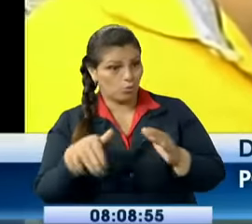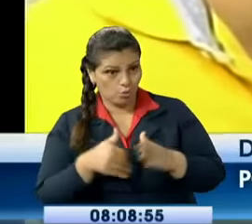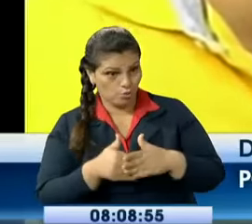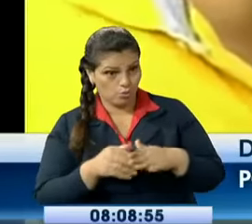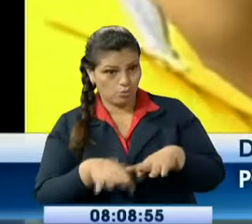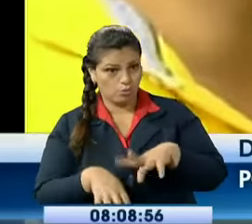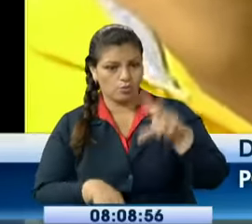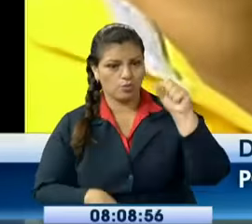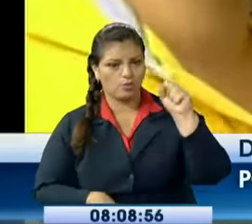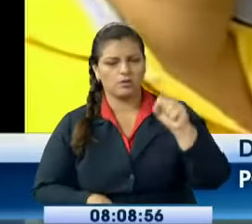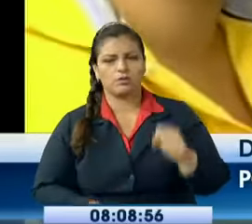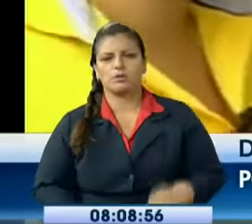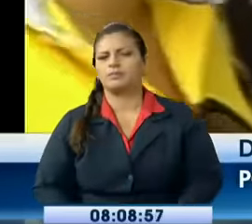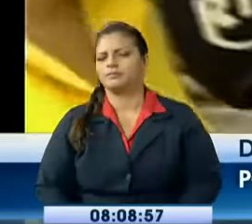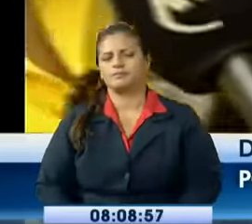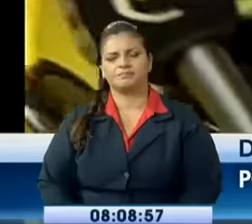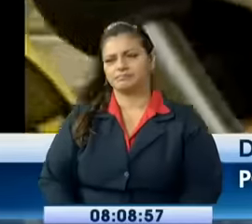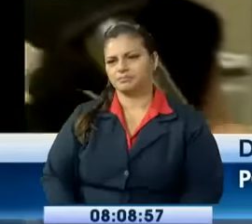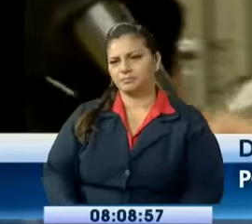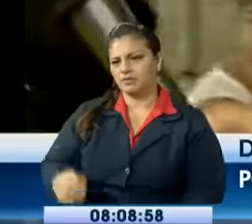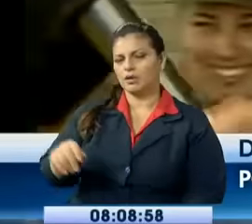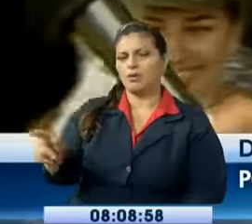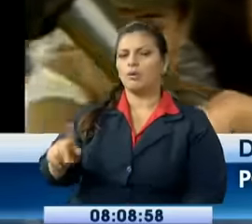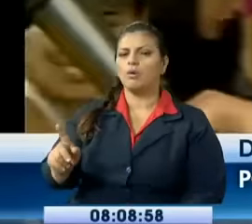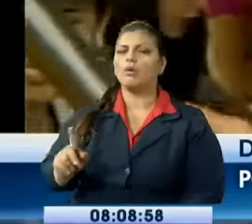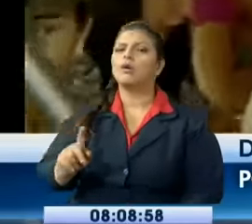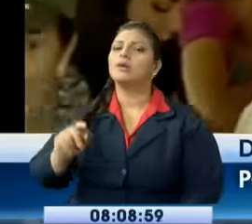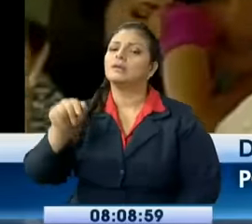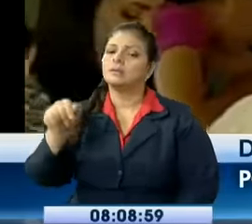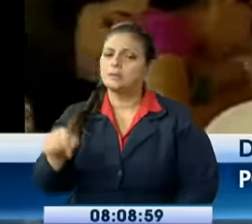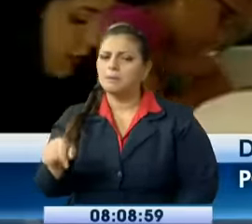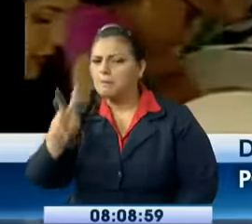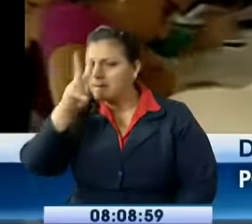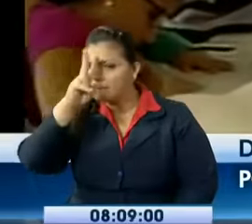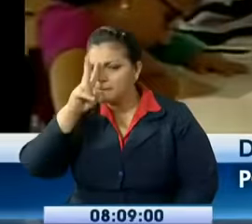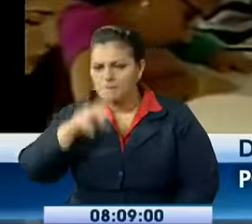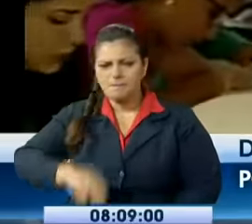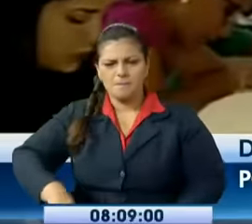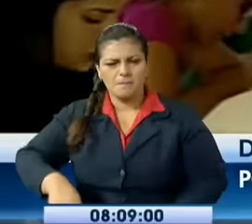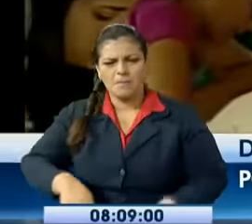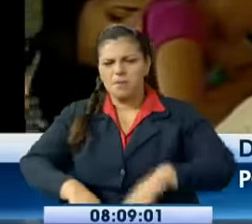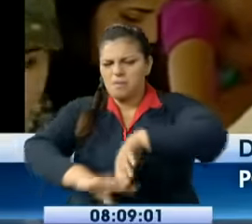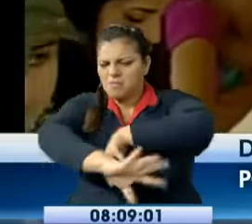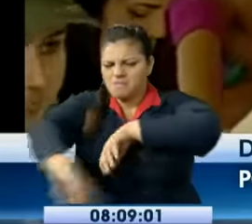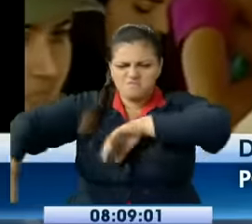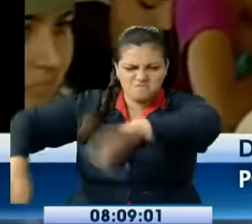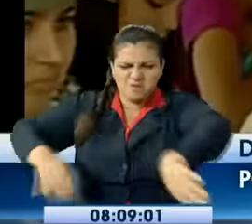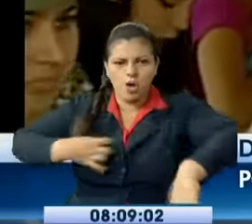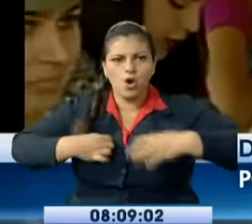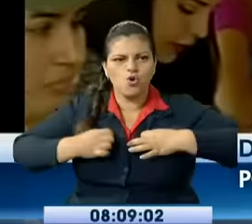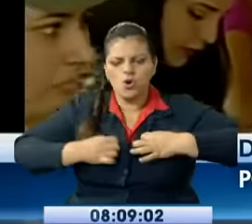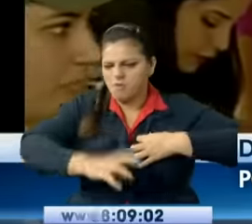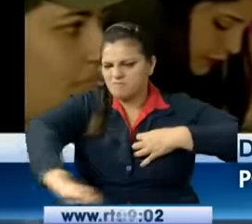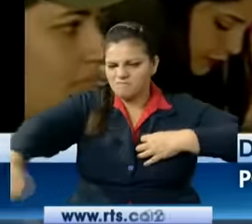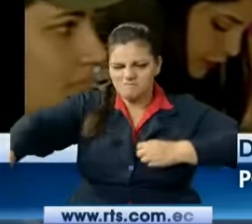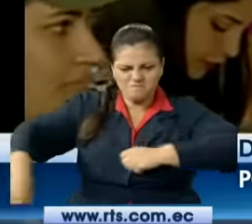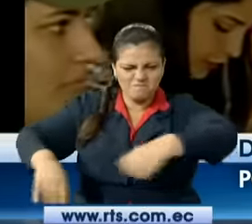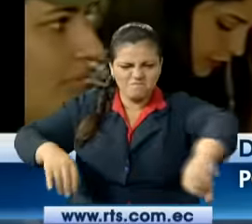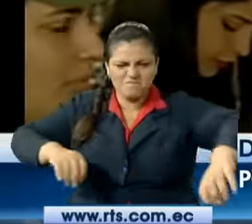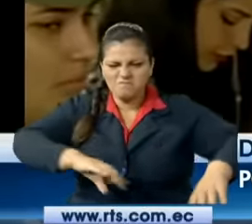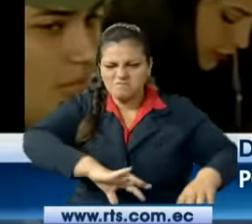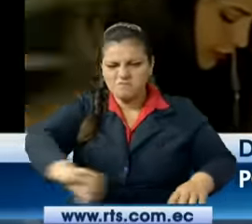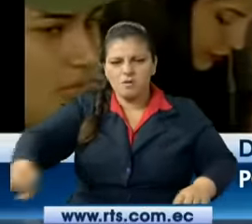que andaban buscando, cosas de valores. Porque todo estaba desbaratado, ropa tirada en el piso.